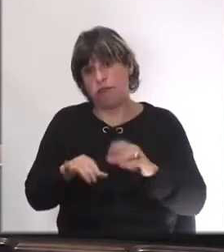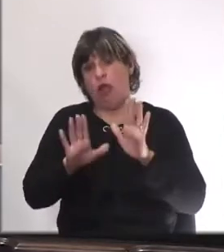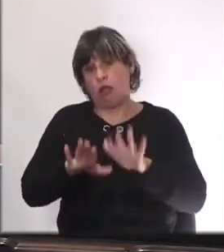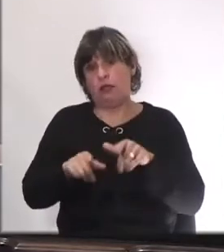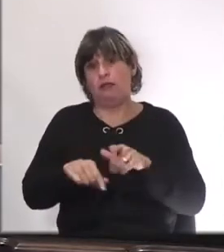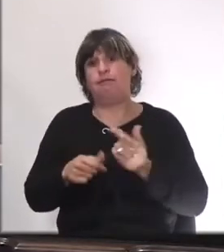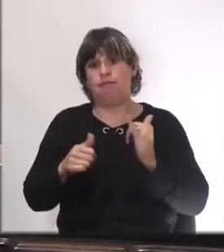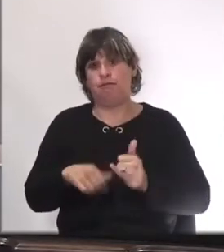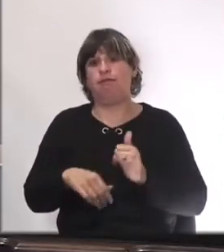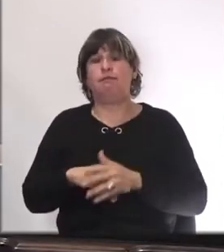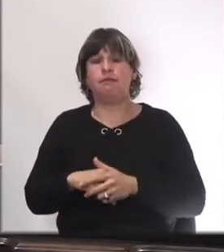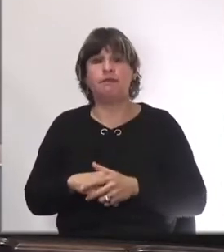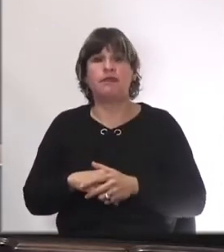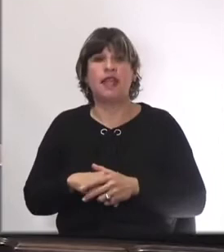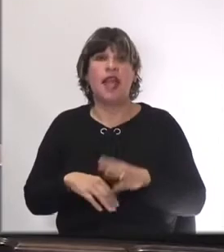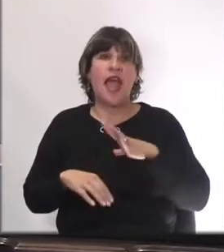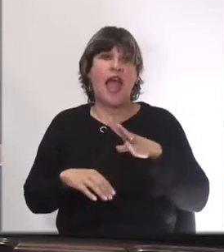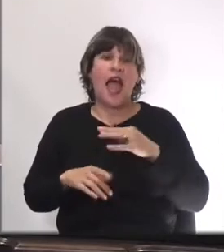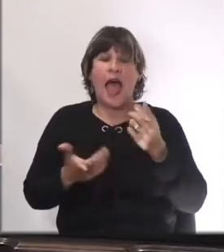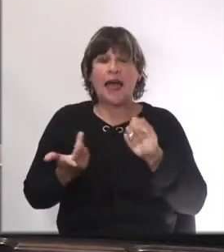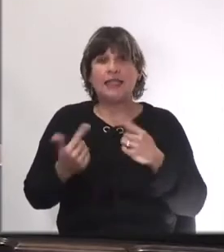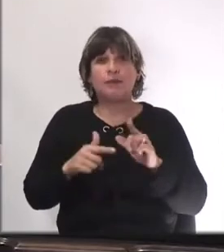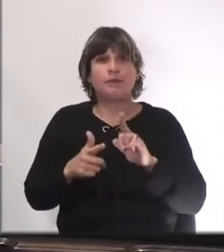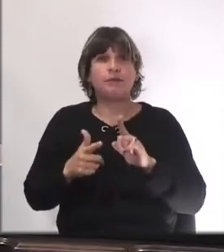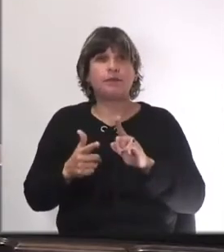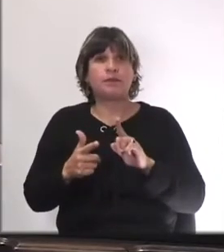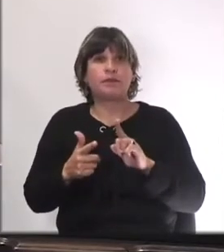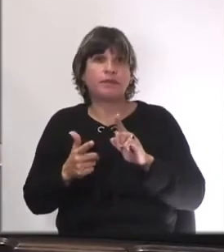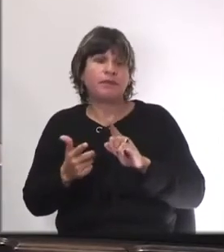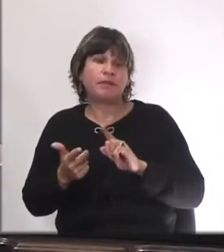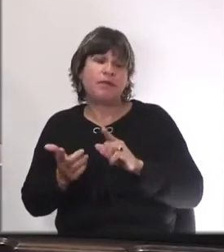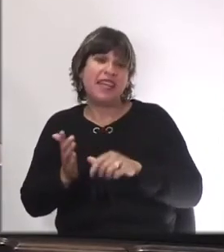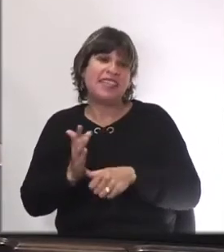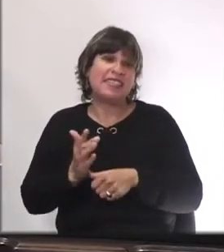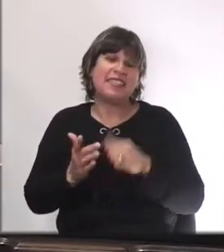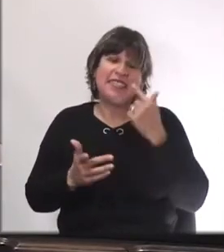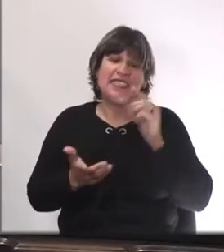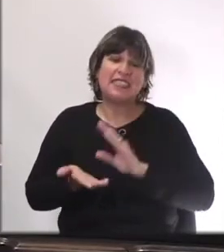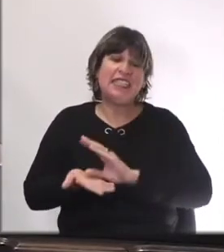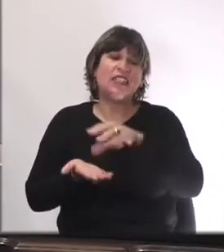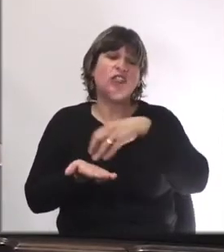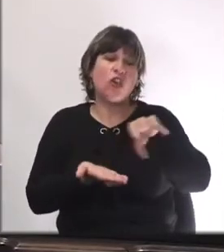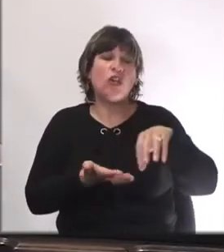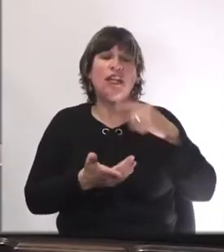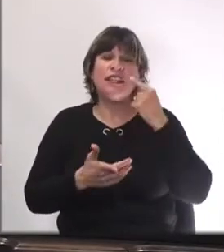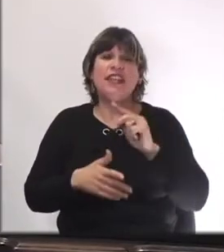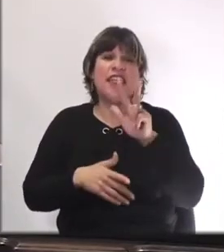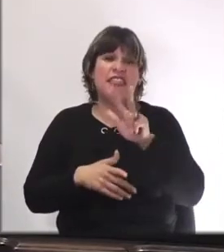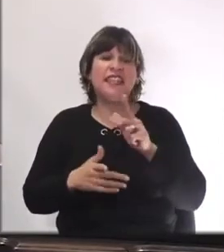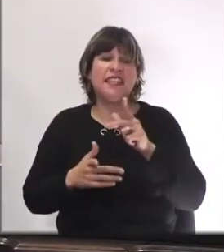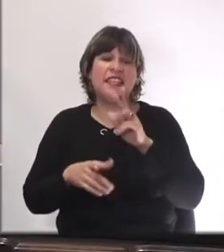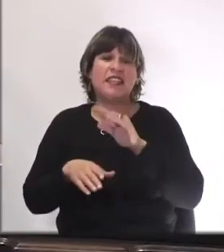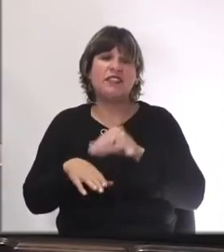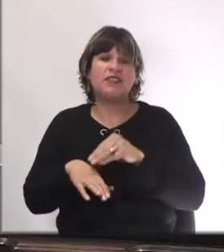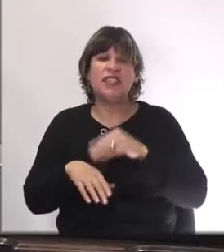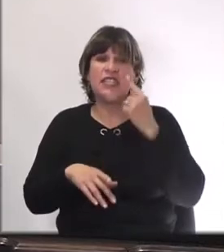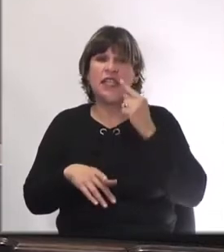así. Hay asignaciones en 3 partidas, una de 50 millones de dólares anuales para primera infancia,